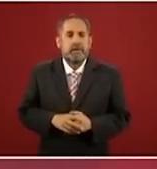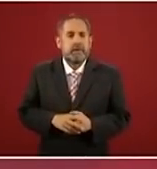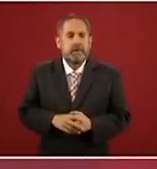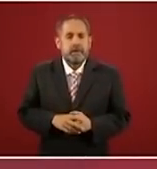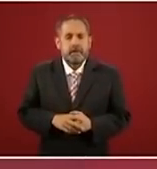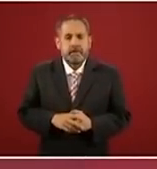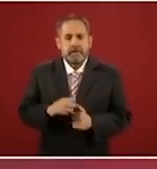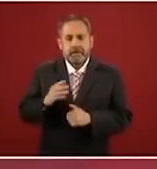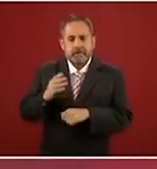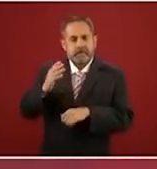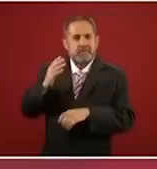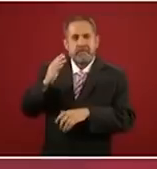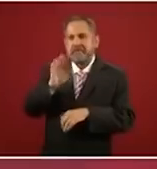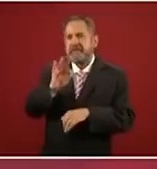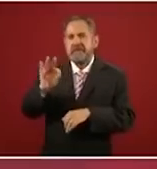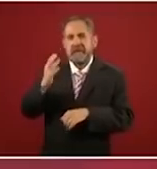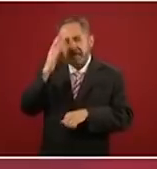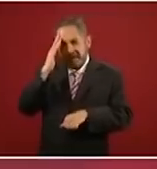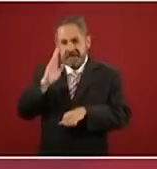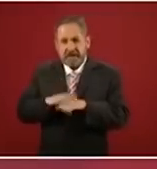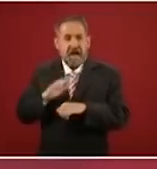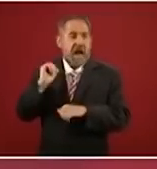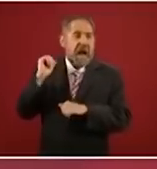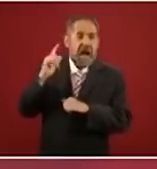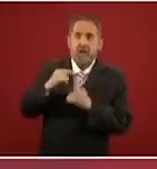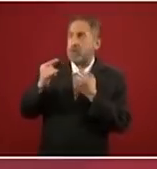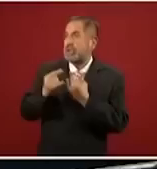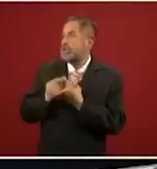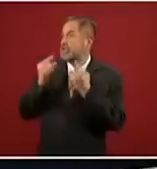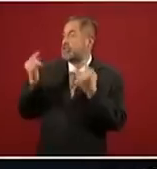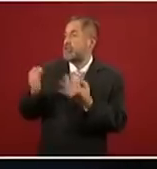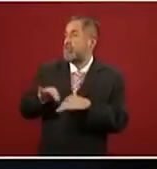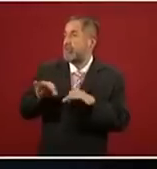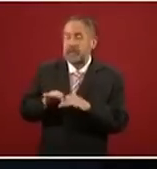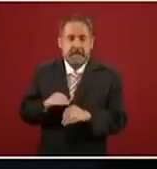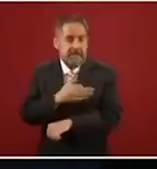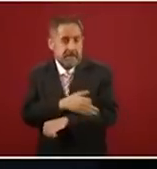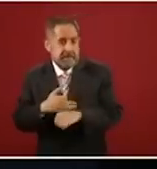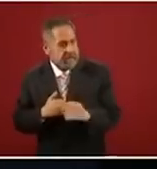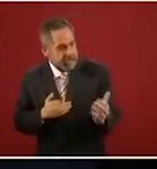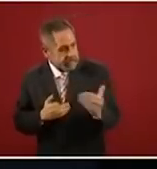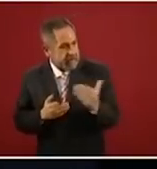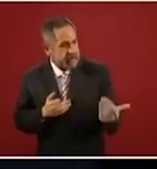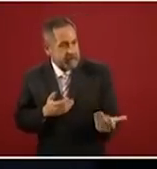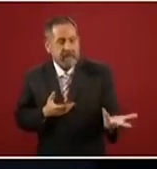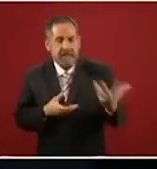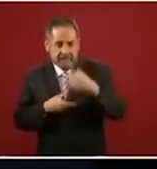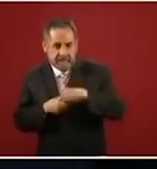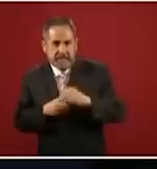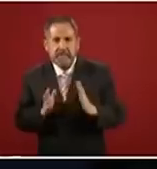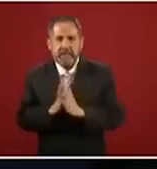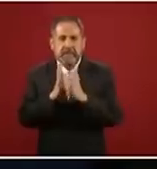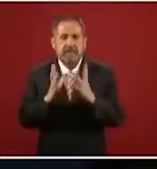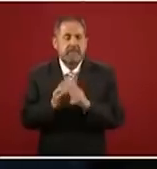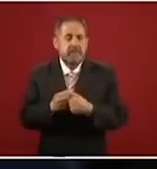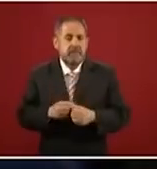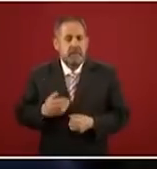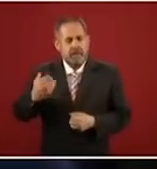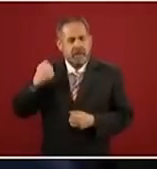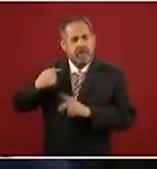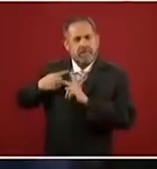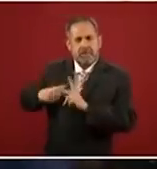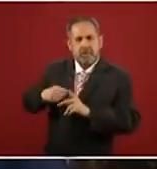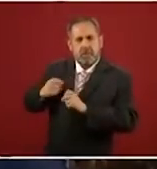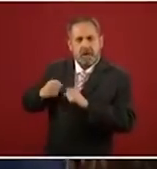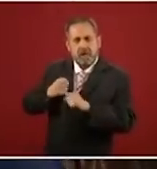conmemoración de algún acontecimiento histórico eso lo hemos venido haciendo desde que empezó el ciclo escolar